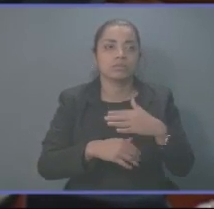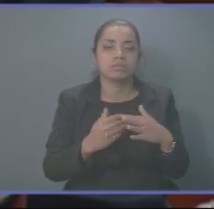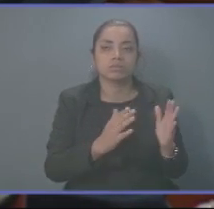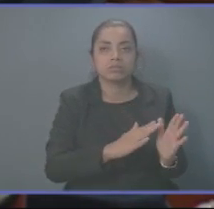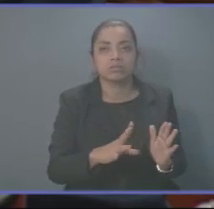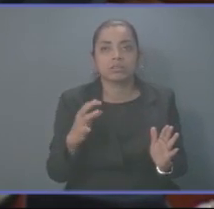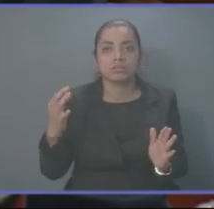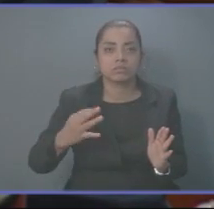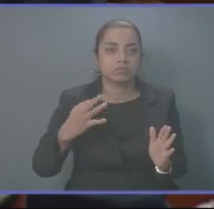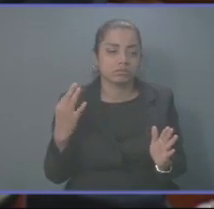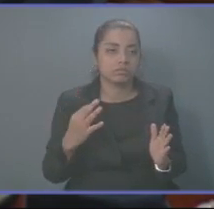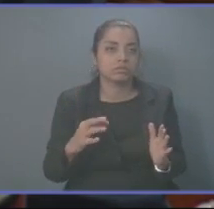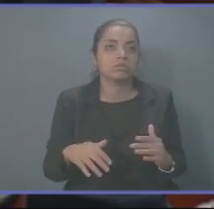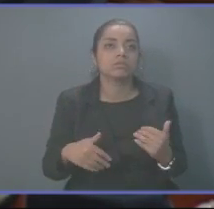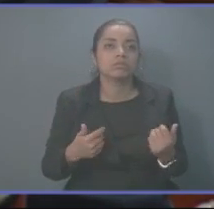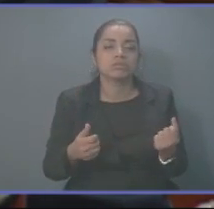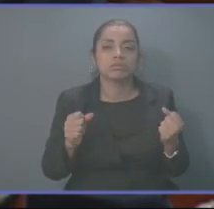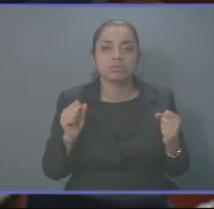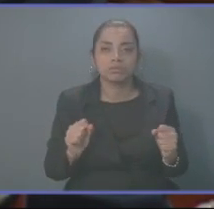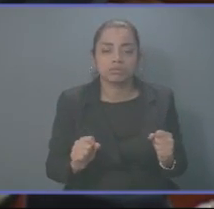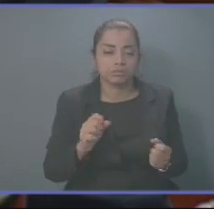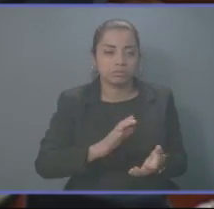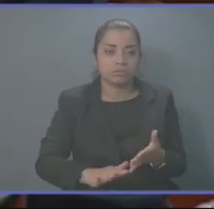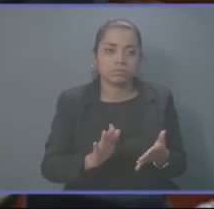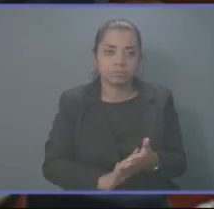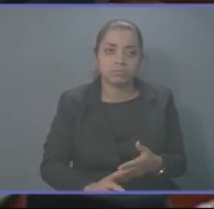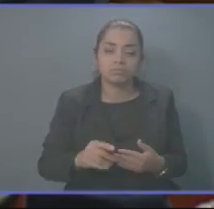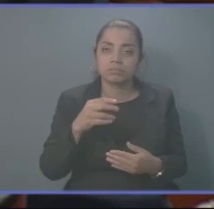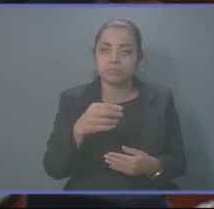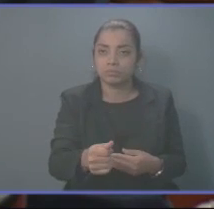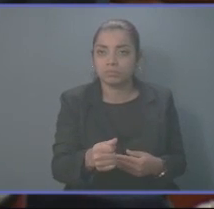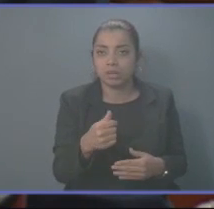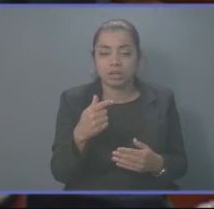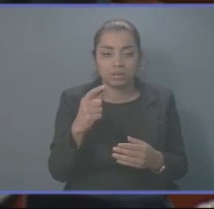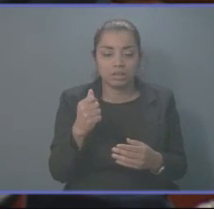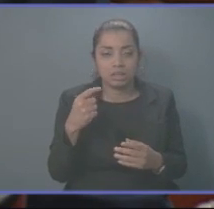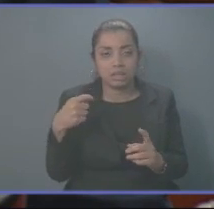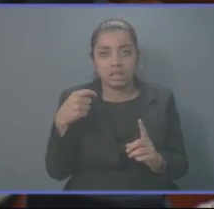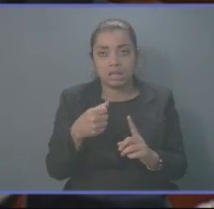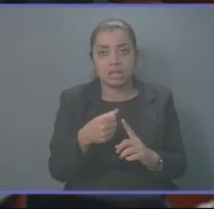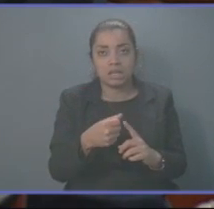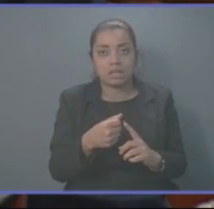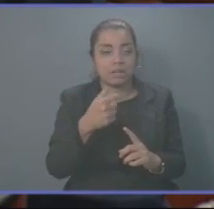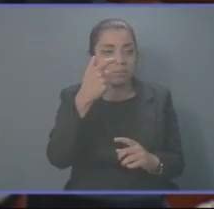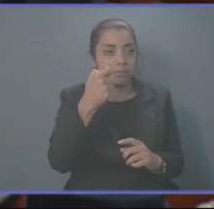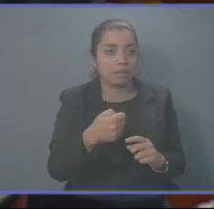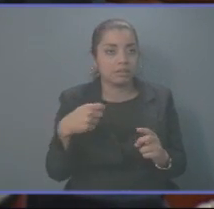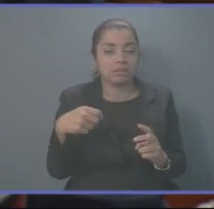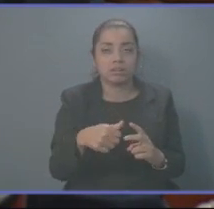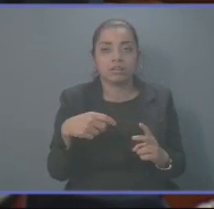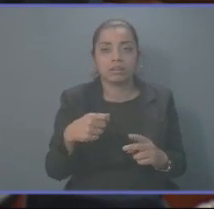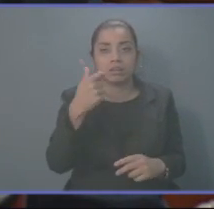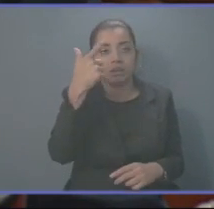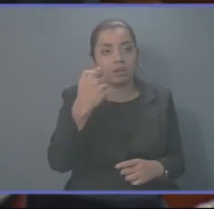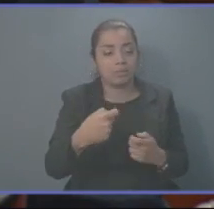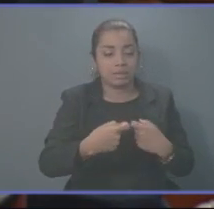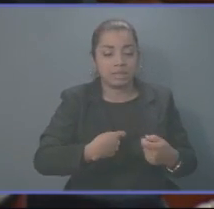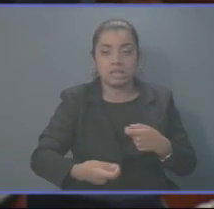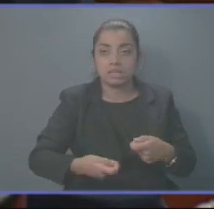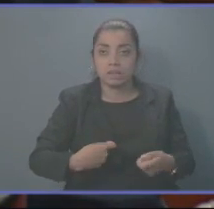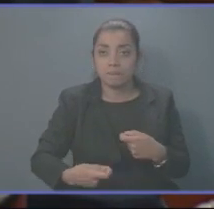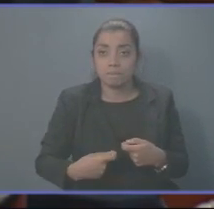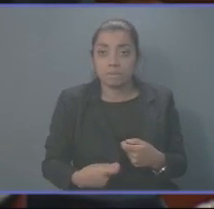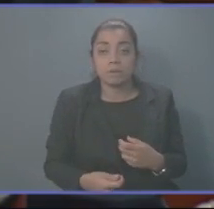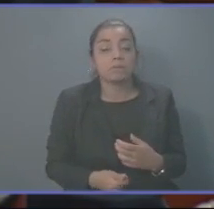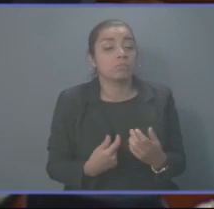de recursos para complementar el pago de remuneraciones y aguinaldos durante el mes de diciembre por